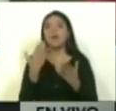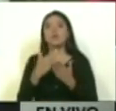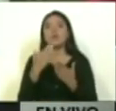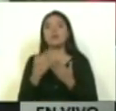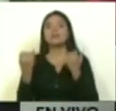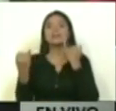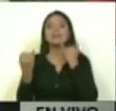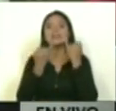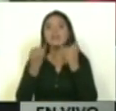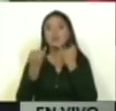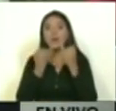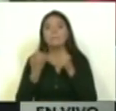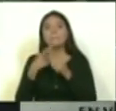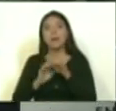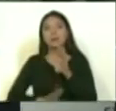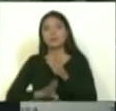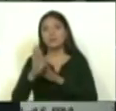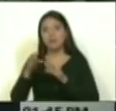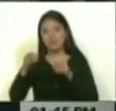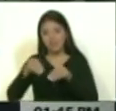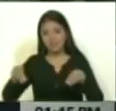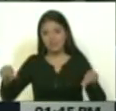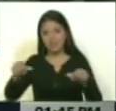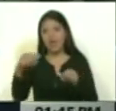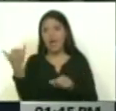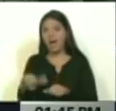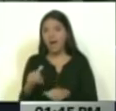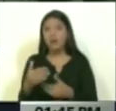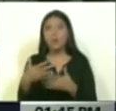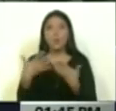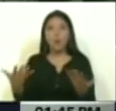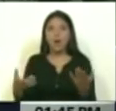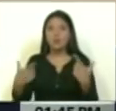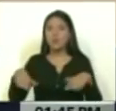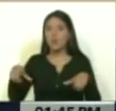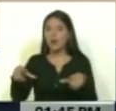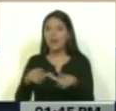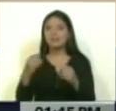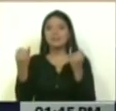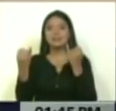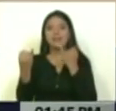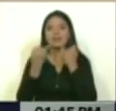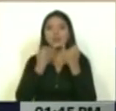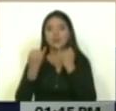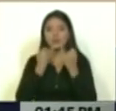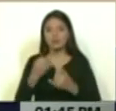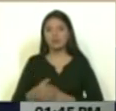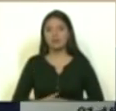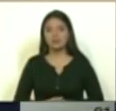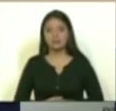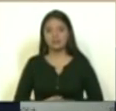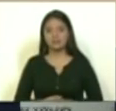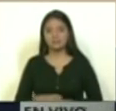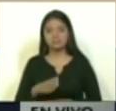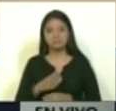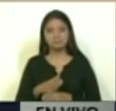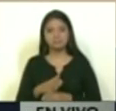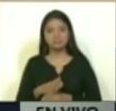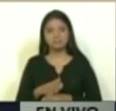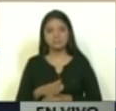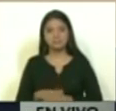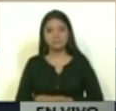crecimiento territorial ya tenemos cuál va a ser la sede del núcleo de idiomas en Nueva España.